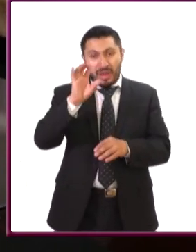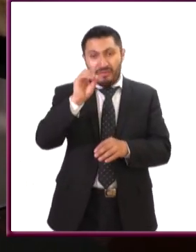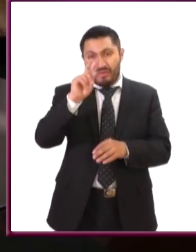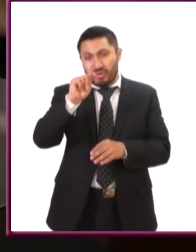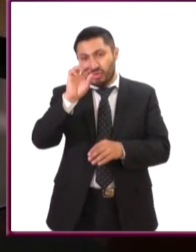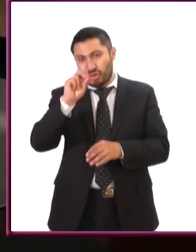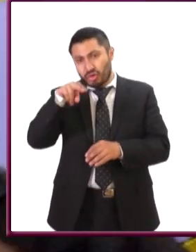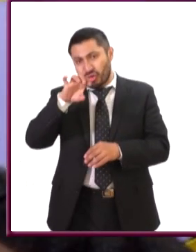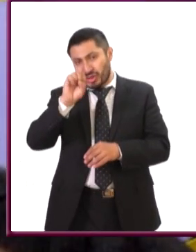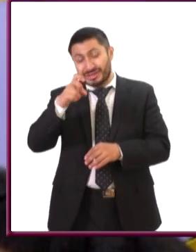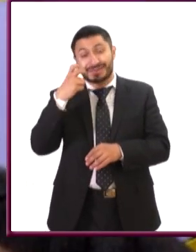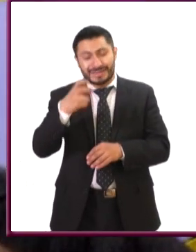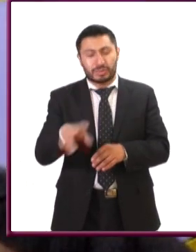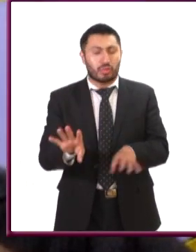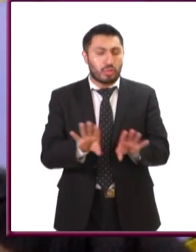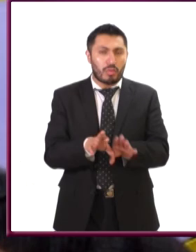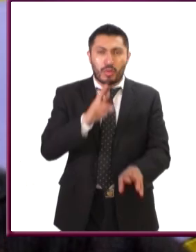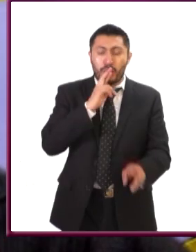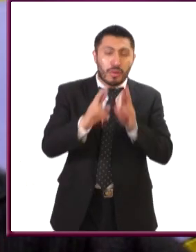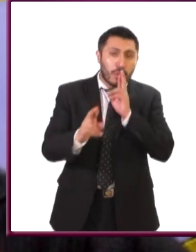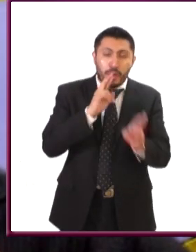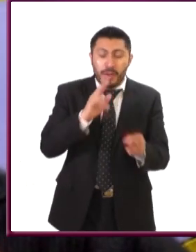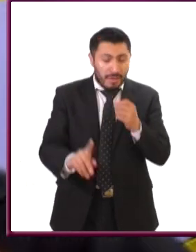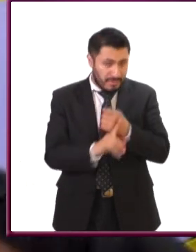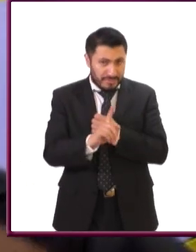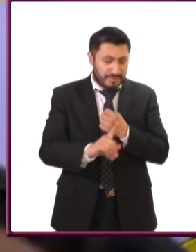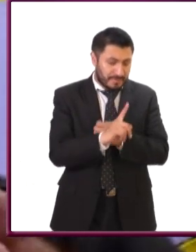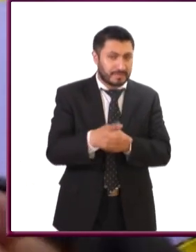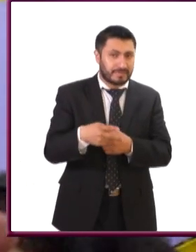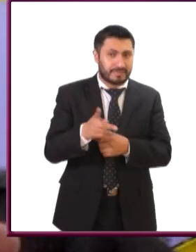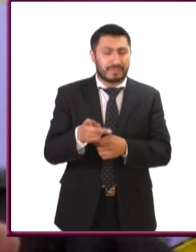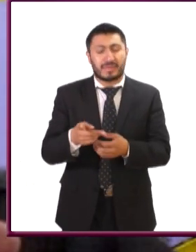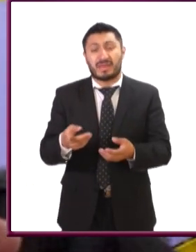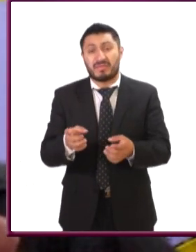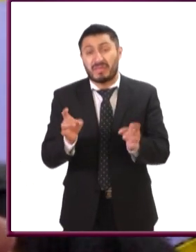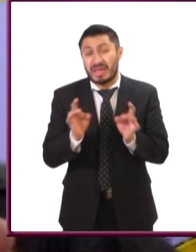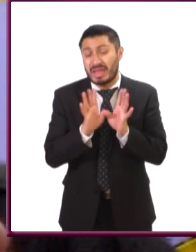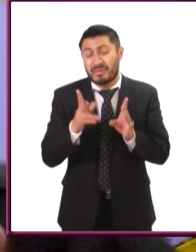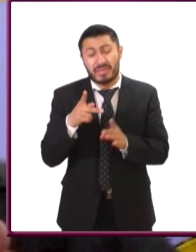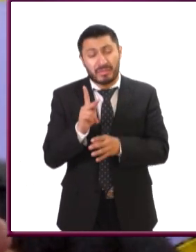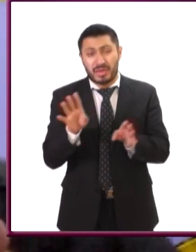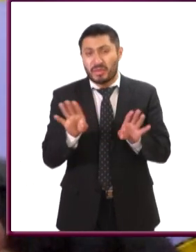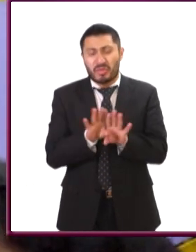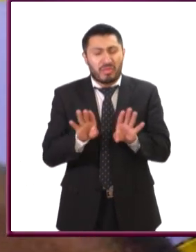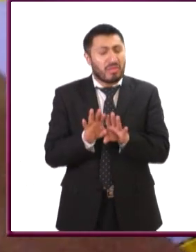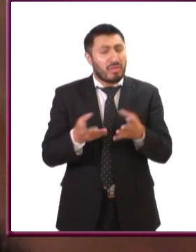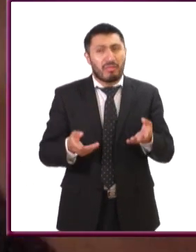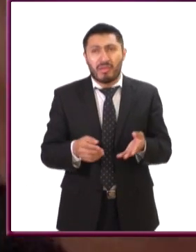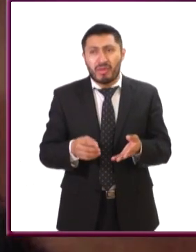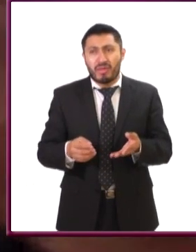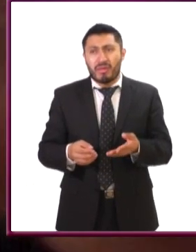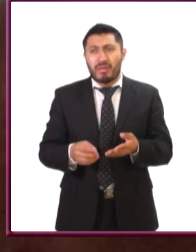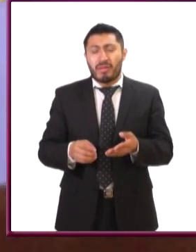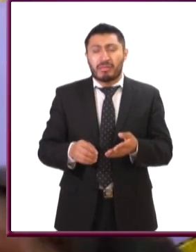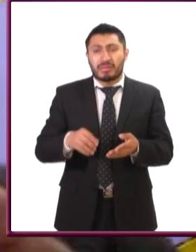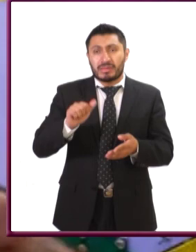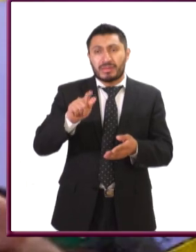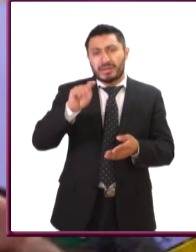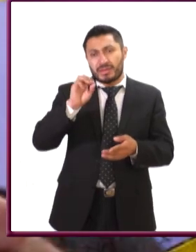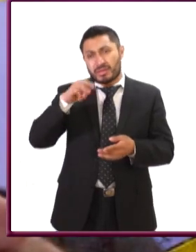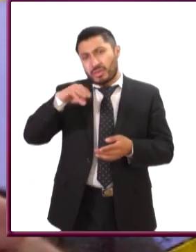llamamos fotones. Bueno, con esto se logra resolver el problema en cierto momento y podemos